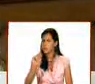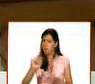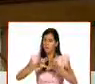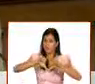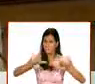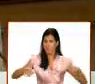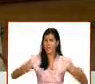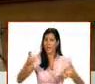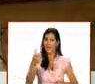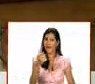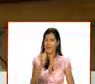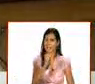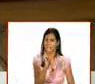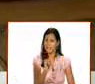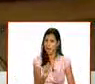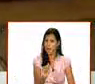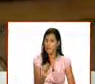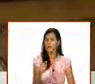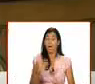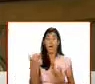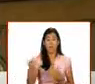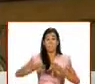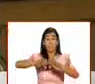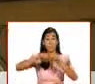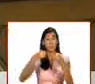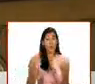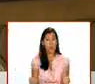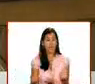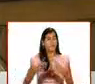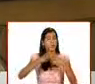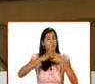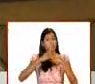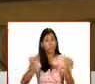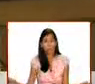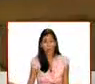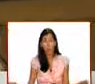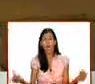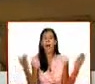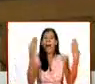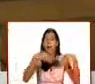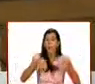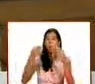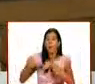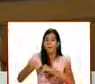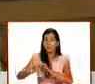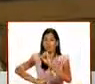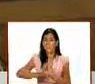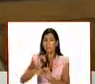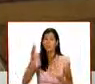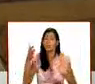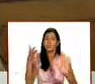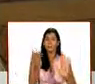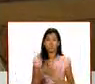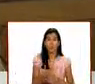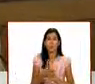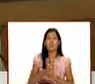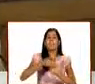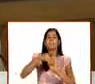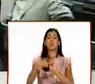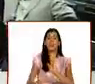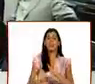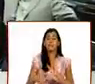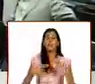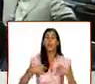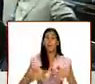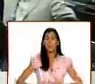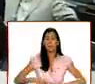de Gaza, situación que viola todas las convenciones internacionales de derechos